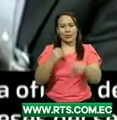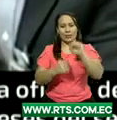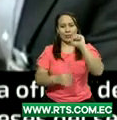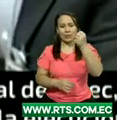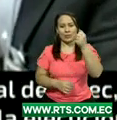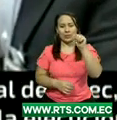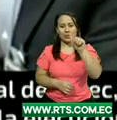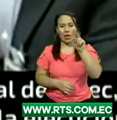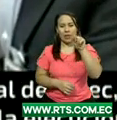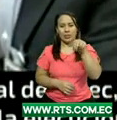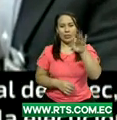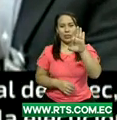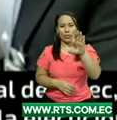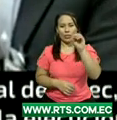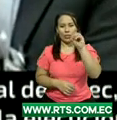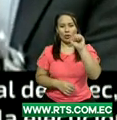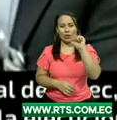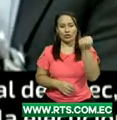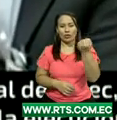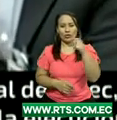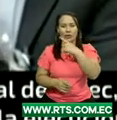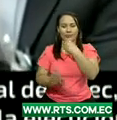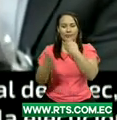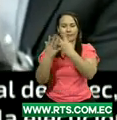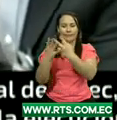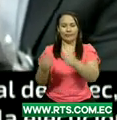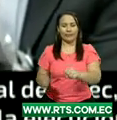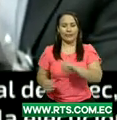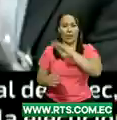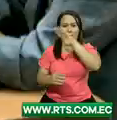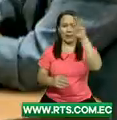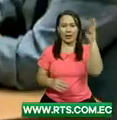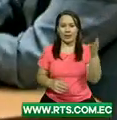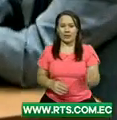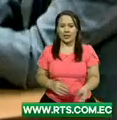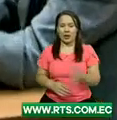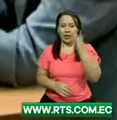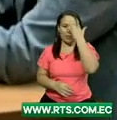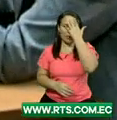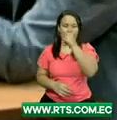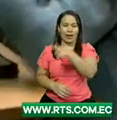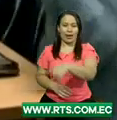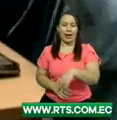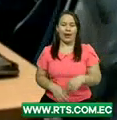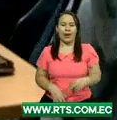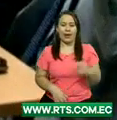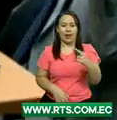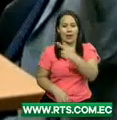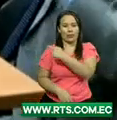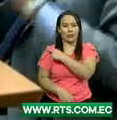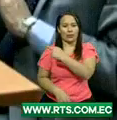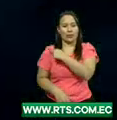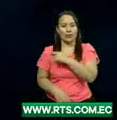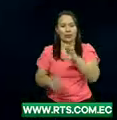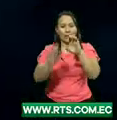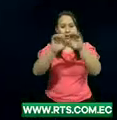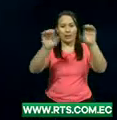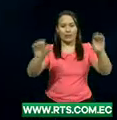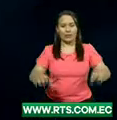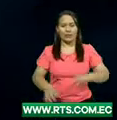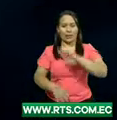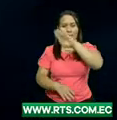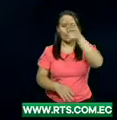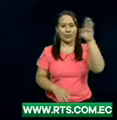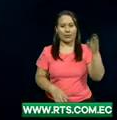licuadora actualmente en un arresto domiciliario en brasil por la trama de corrupción rindió su testimonio a través de videoconferencia y